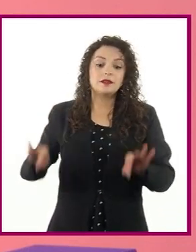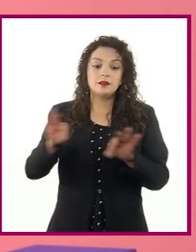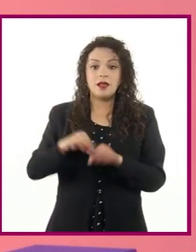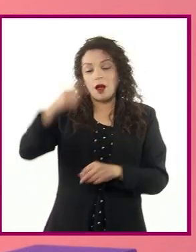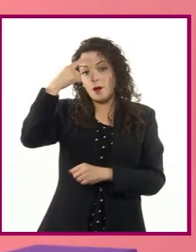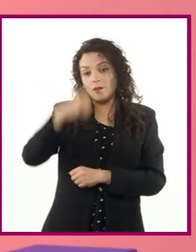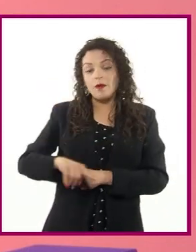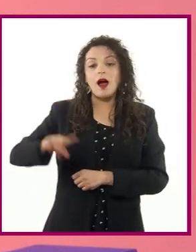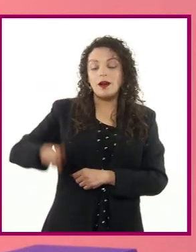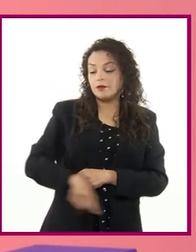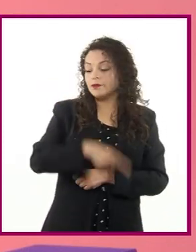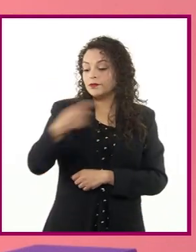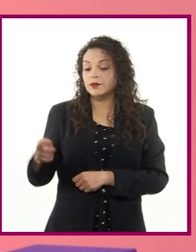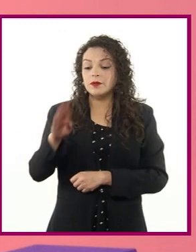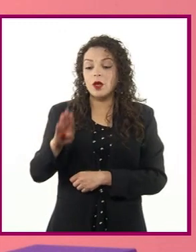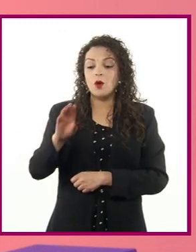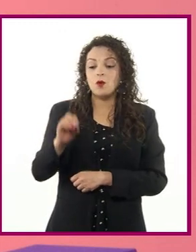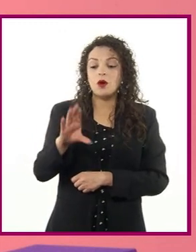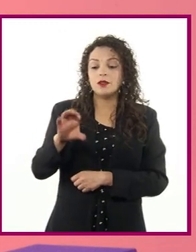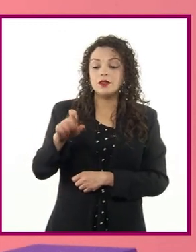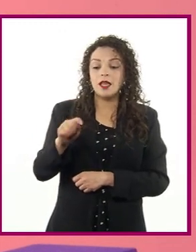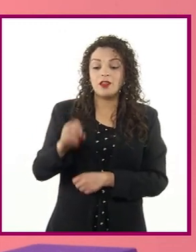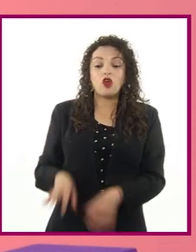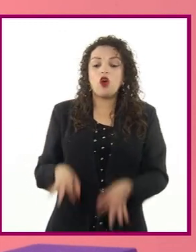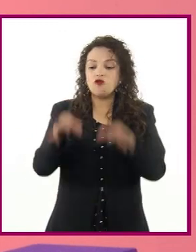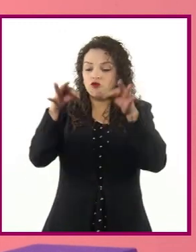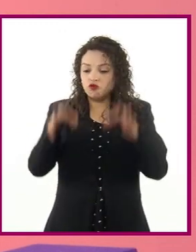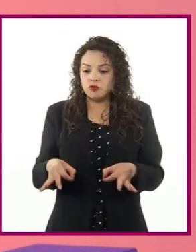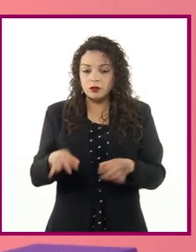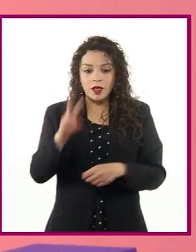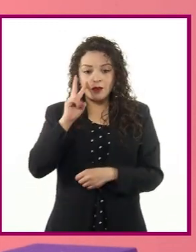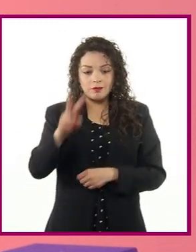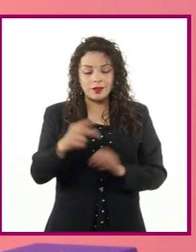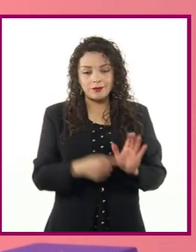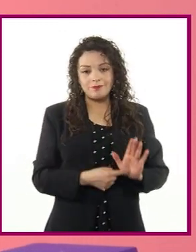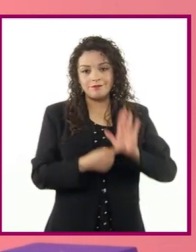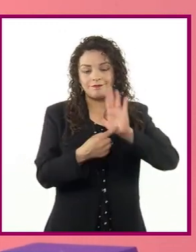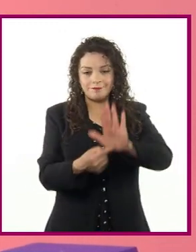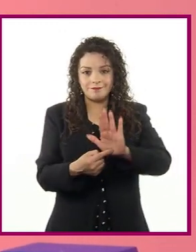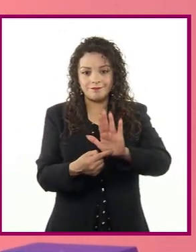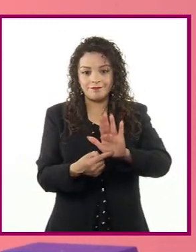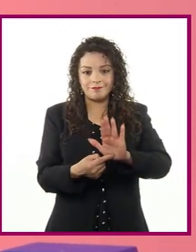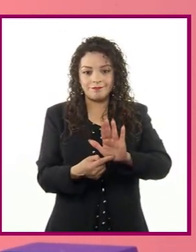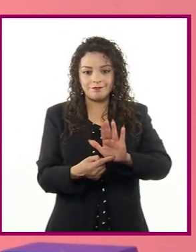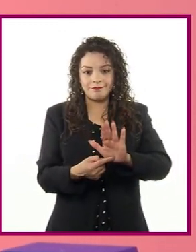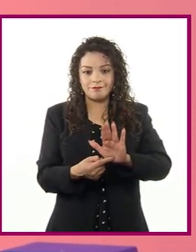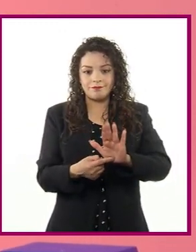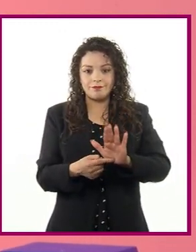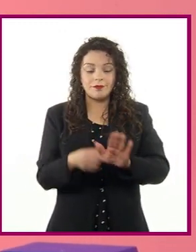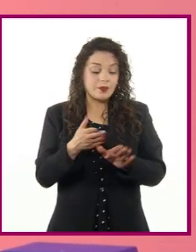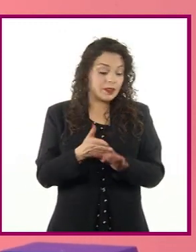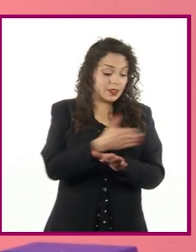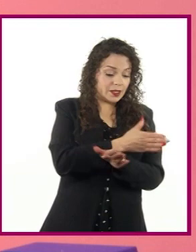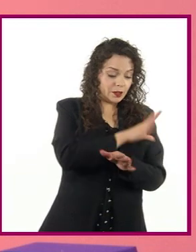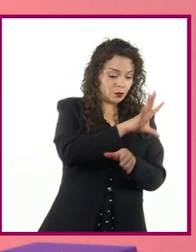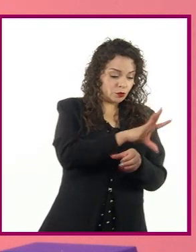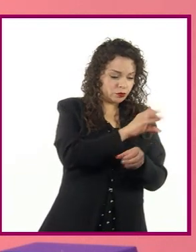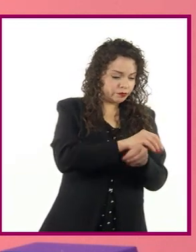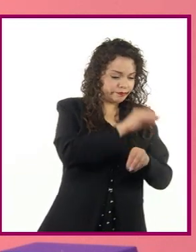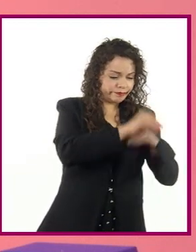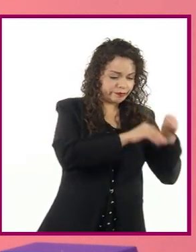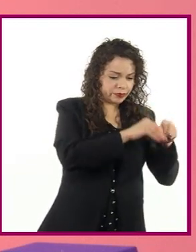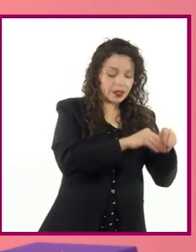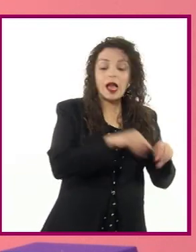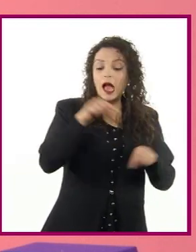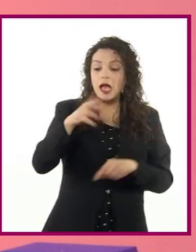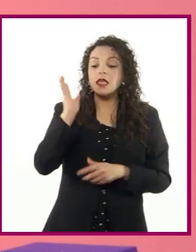página del boceto, que es la presentación real del preboceto, es decir, cada elemento ocupa el lugar que el lector